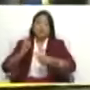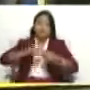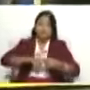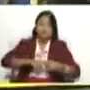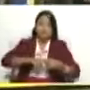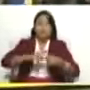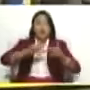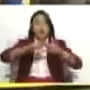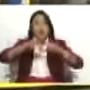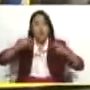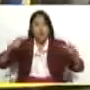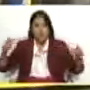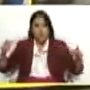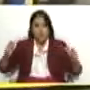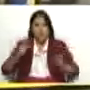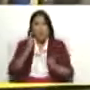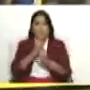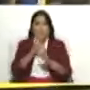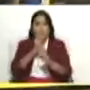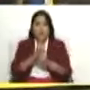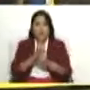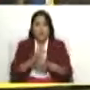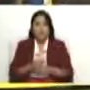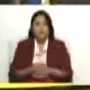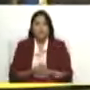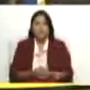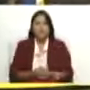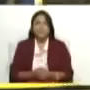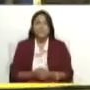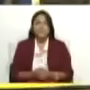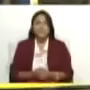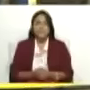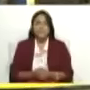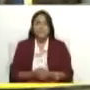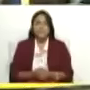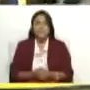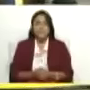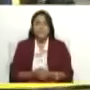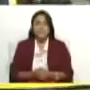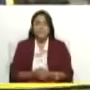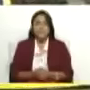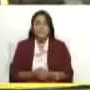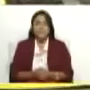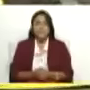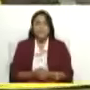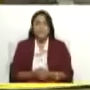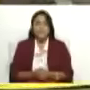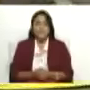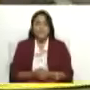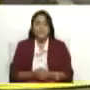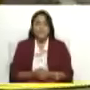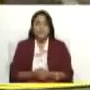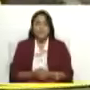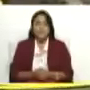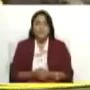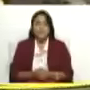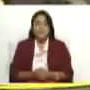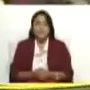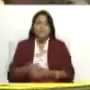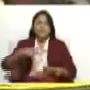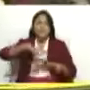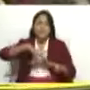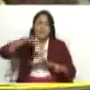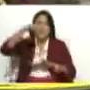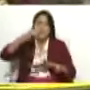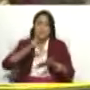directamente a lo que será la gran justa del deporte hablamos de los Juegos Olímpicos de